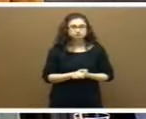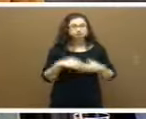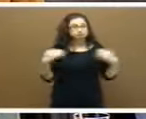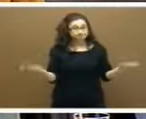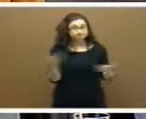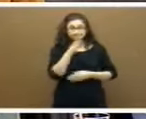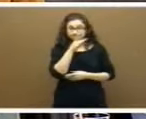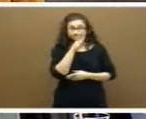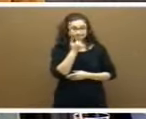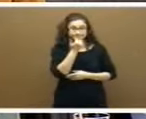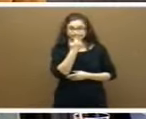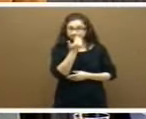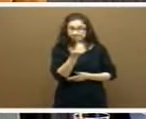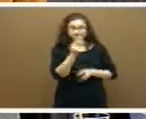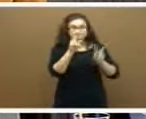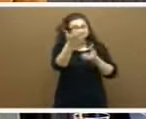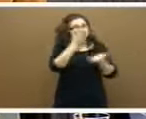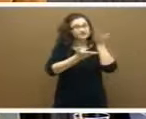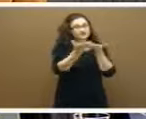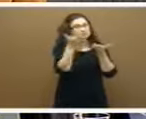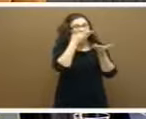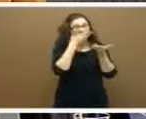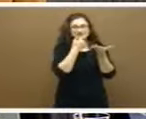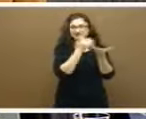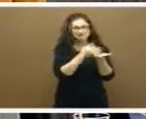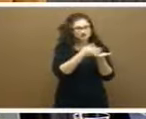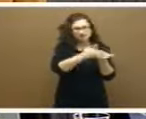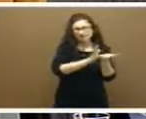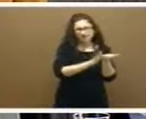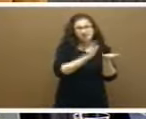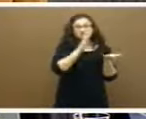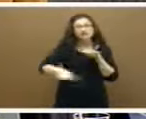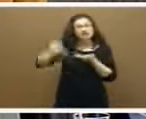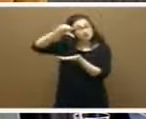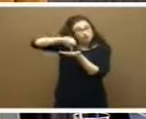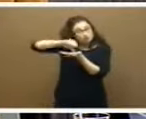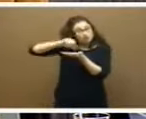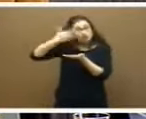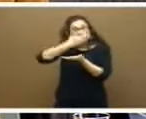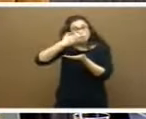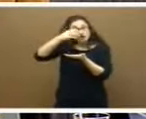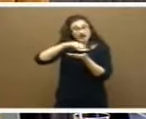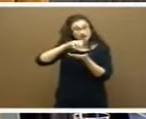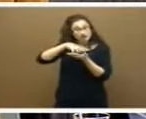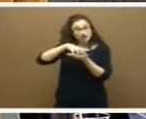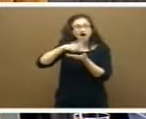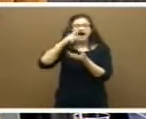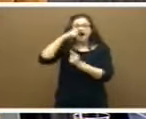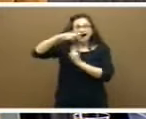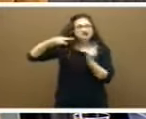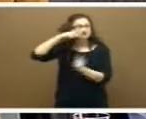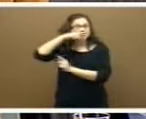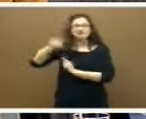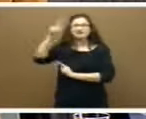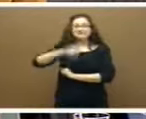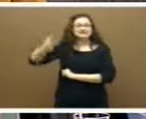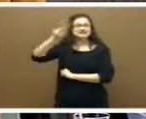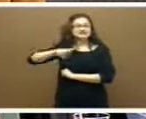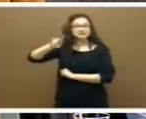ahora quedan prácticamente fuera de los intercambios escolares cuando los centros urbanos repiten año tras año porque el sistema